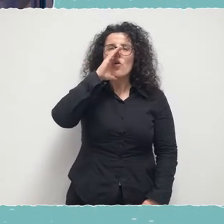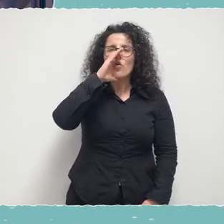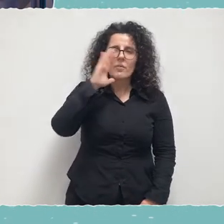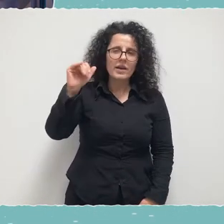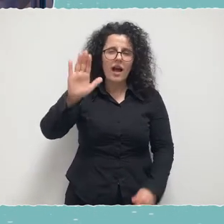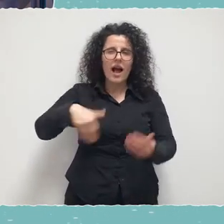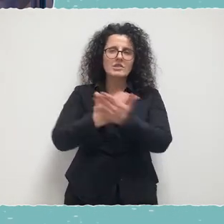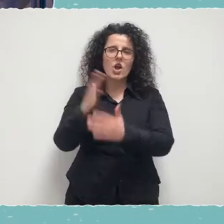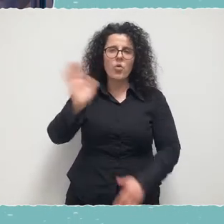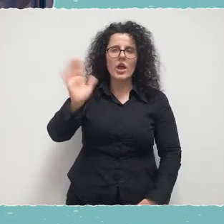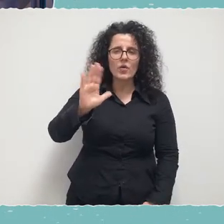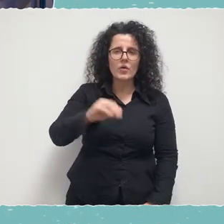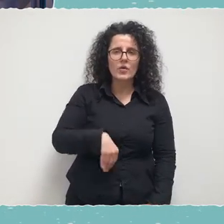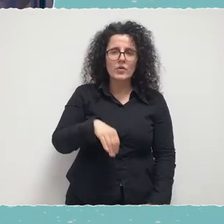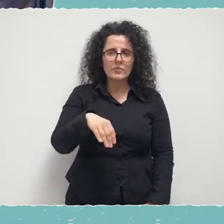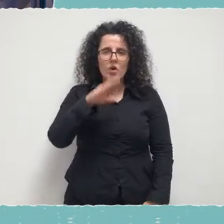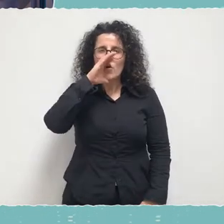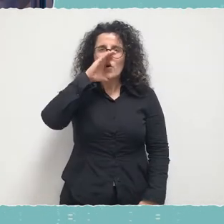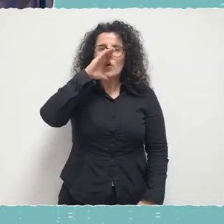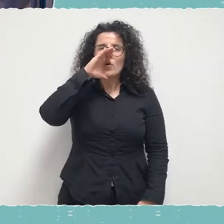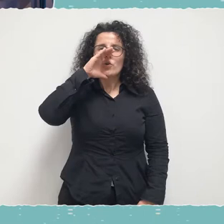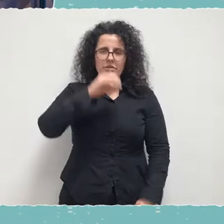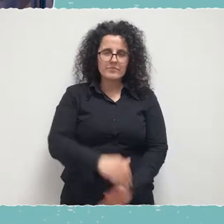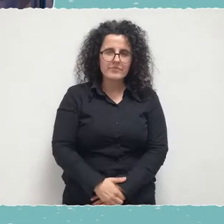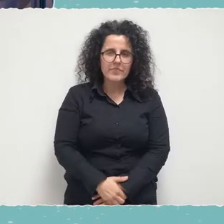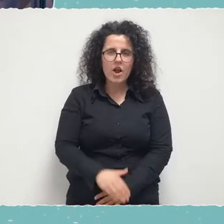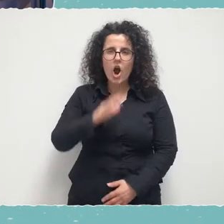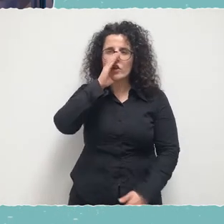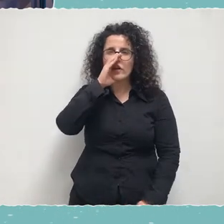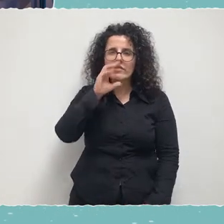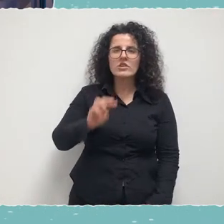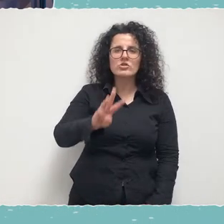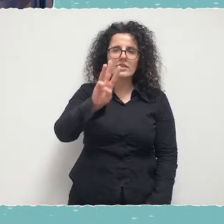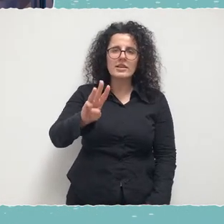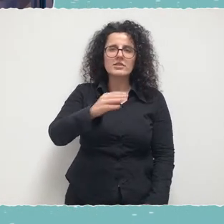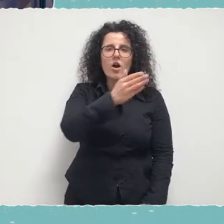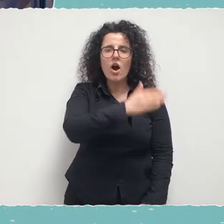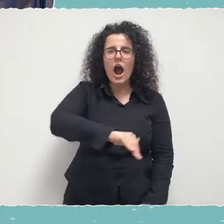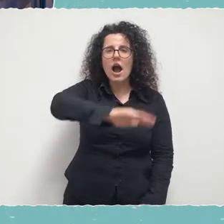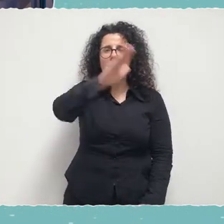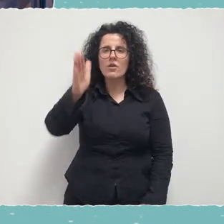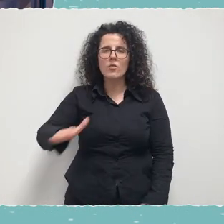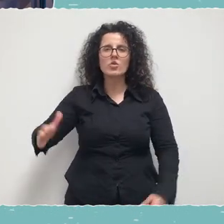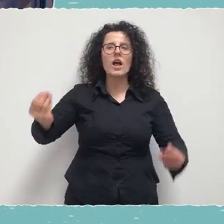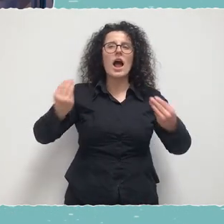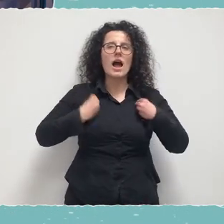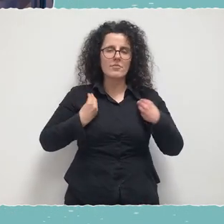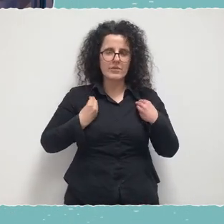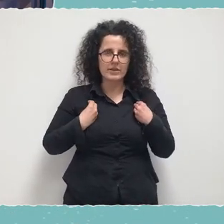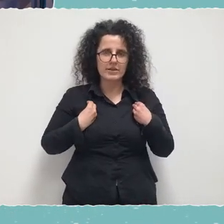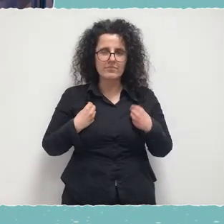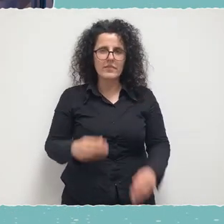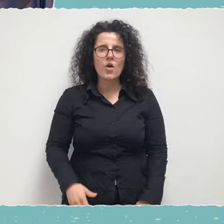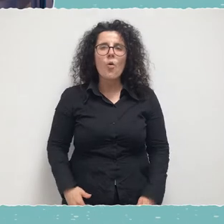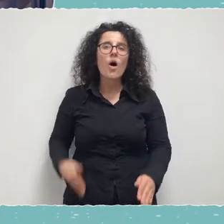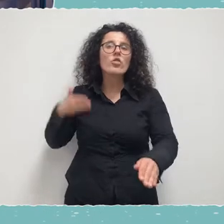vida. Veña, ata logo. E os tres porquiños foron vivir